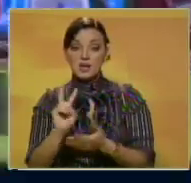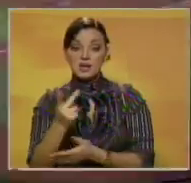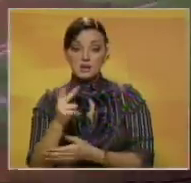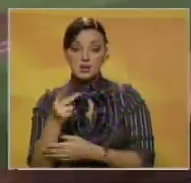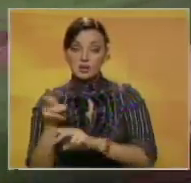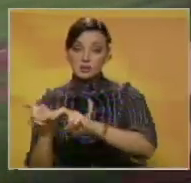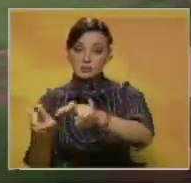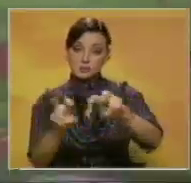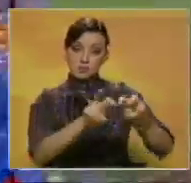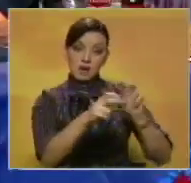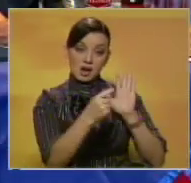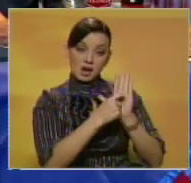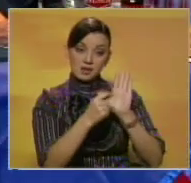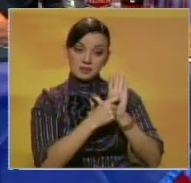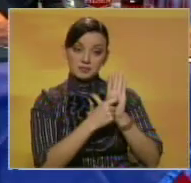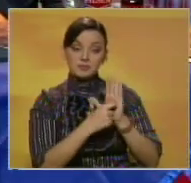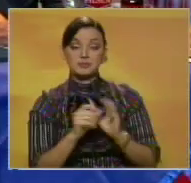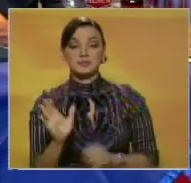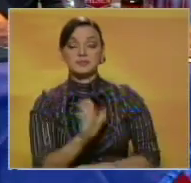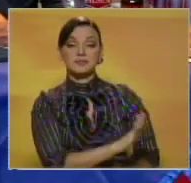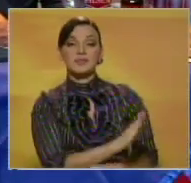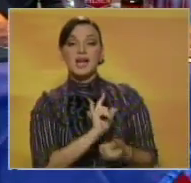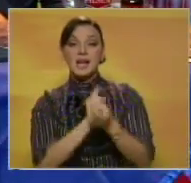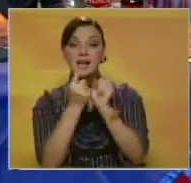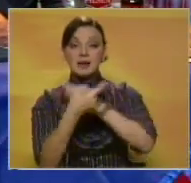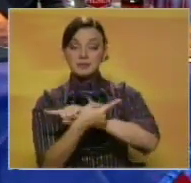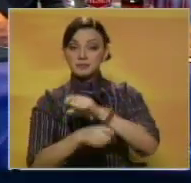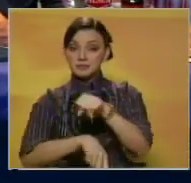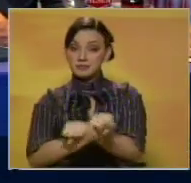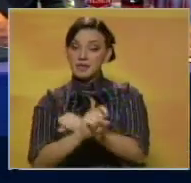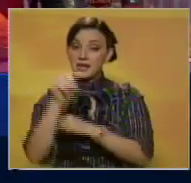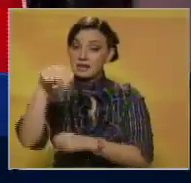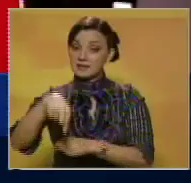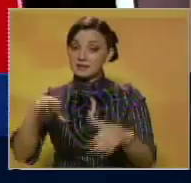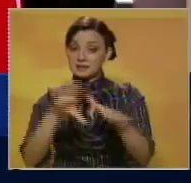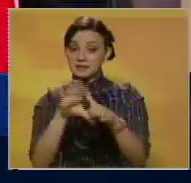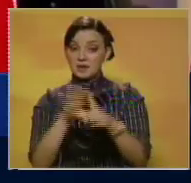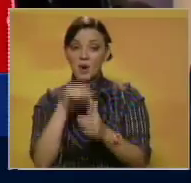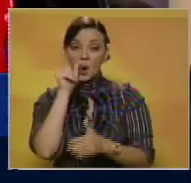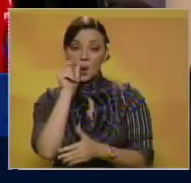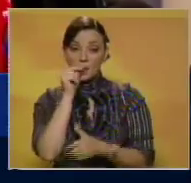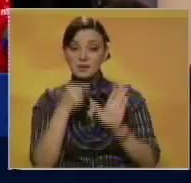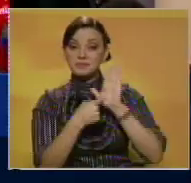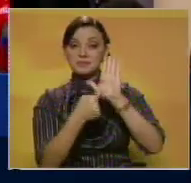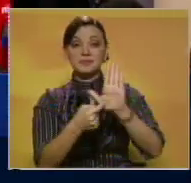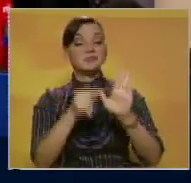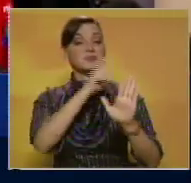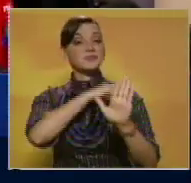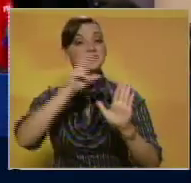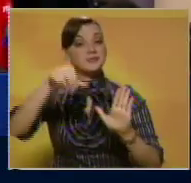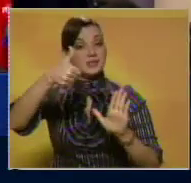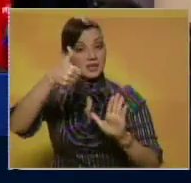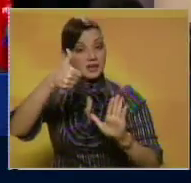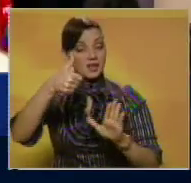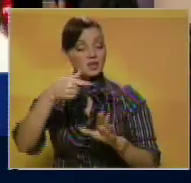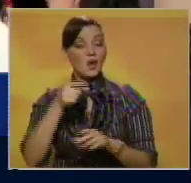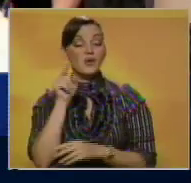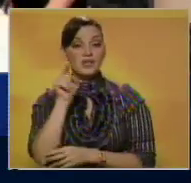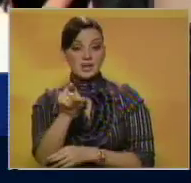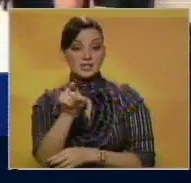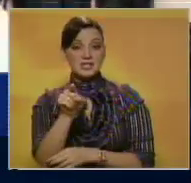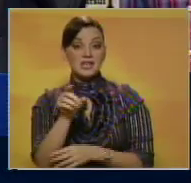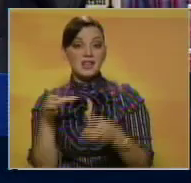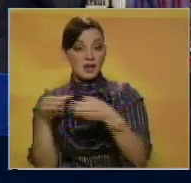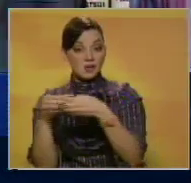y 1 anotada. Cambiamos al fútbol contándoles que este martes César Farías fue presentado como director técnico de Cerro Porteño.